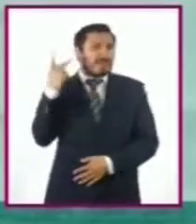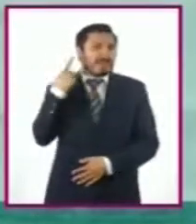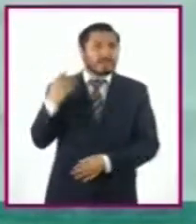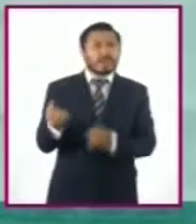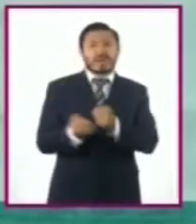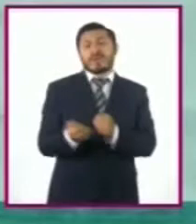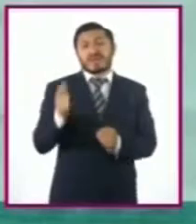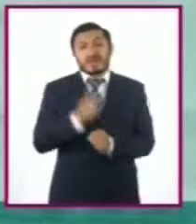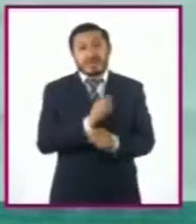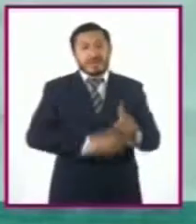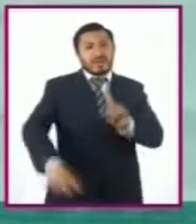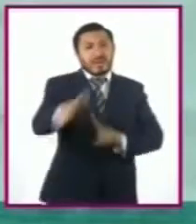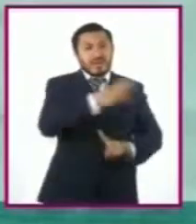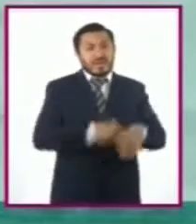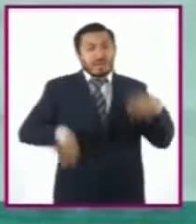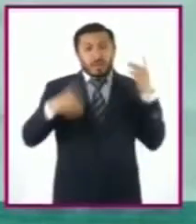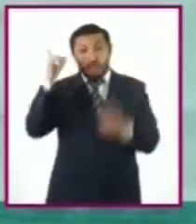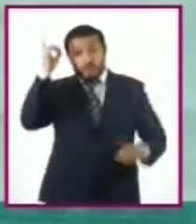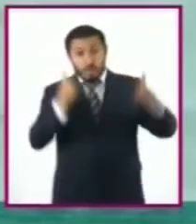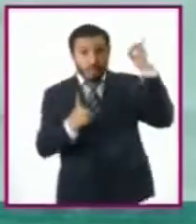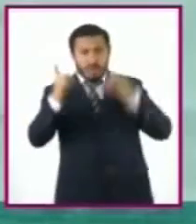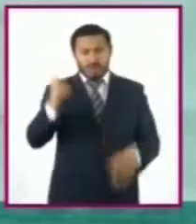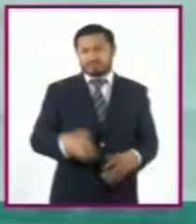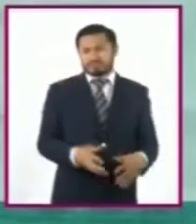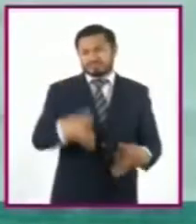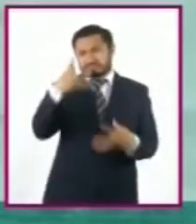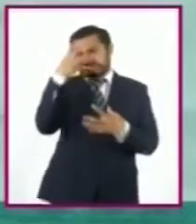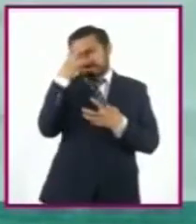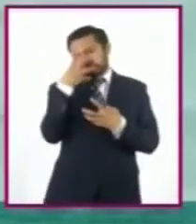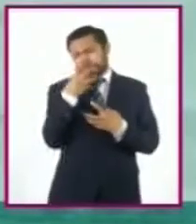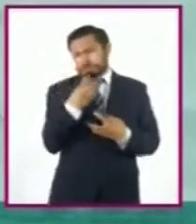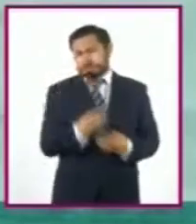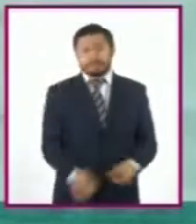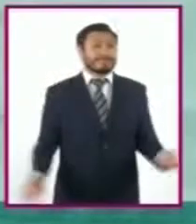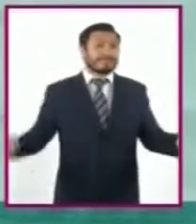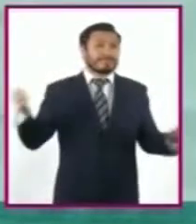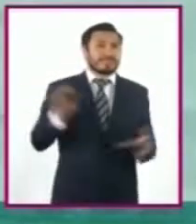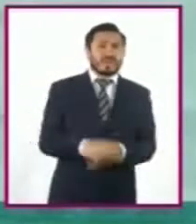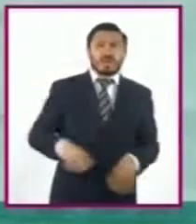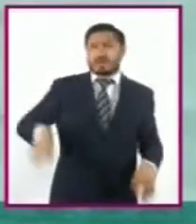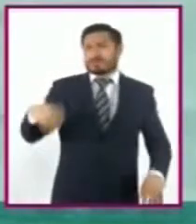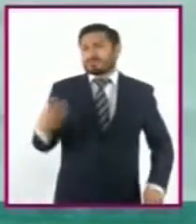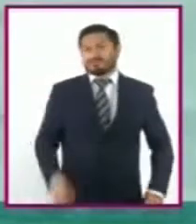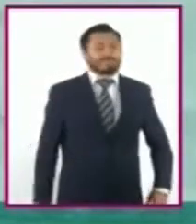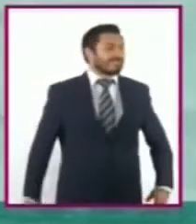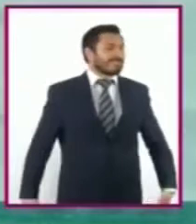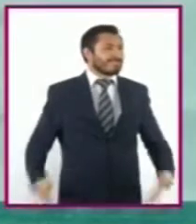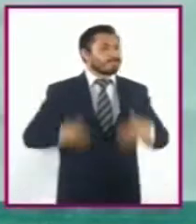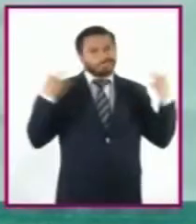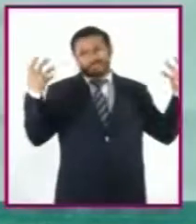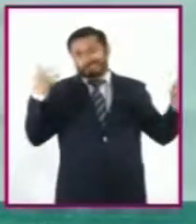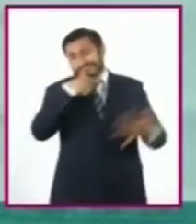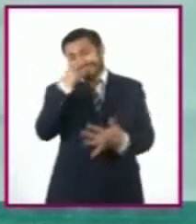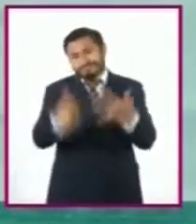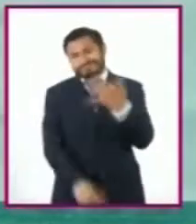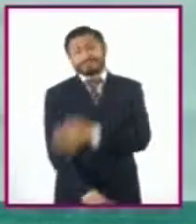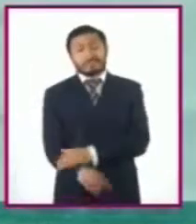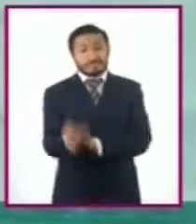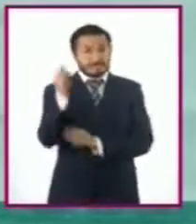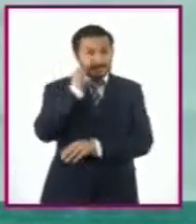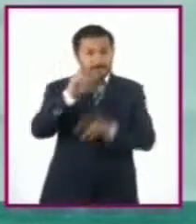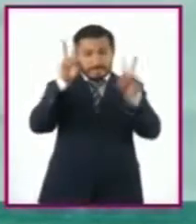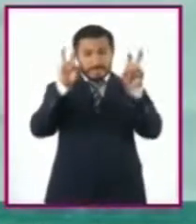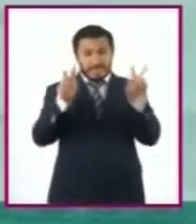la sociedad, la incertidumbre, la decepción y el pesimismo. A menudo se tocaban los temas de una